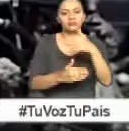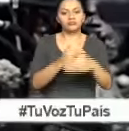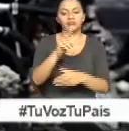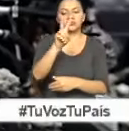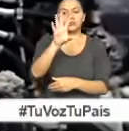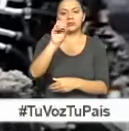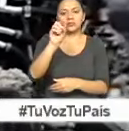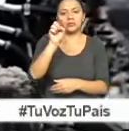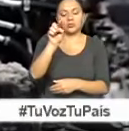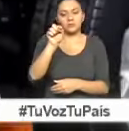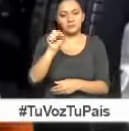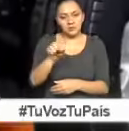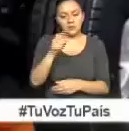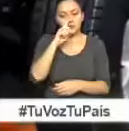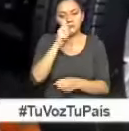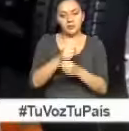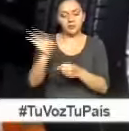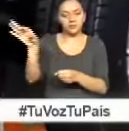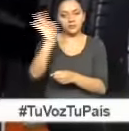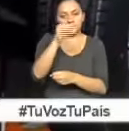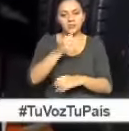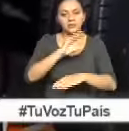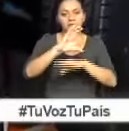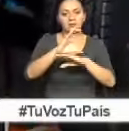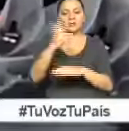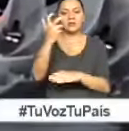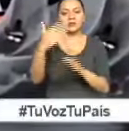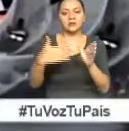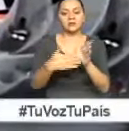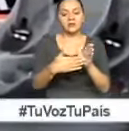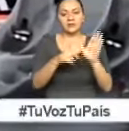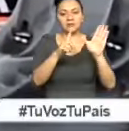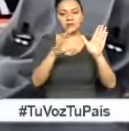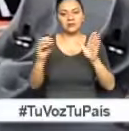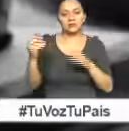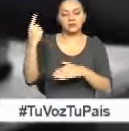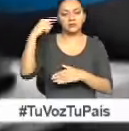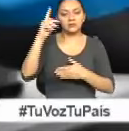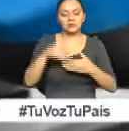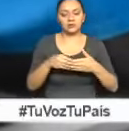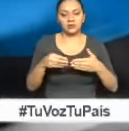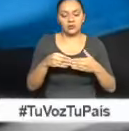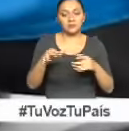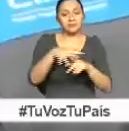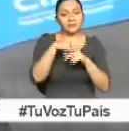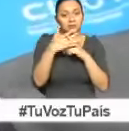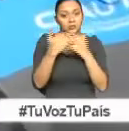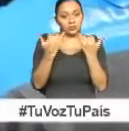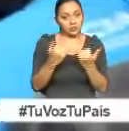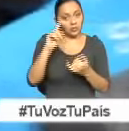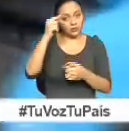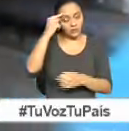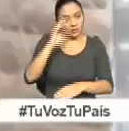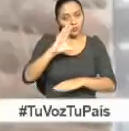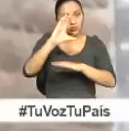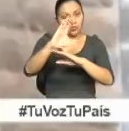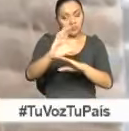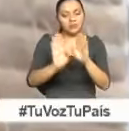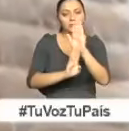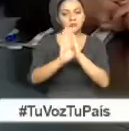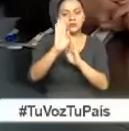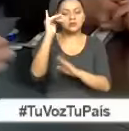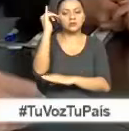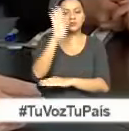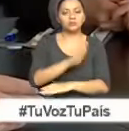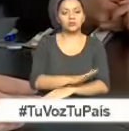251 mil nuevos empleos y una inversión de 13.600 millones de dólares. Las condiciones que el gobierno brinda para el desarrollo industrial